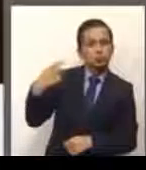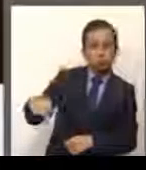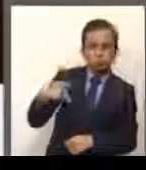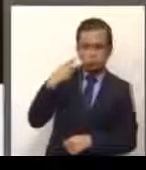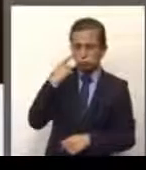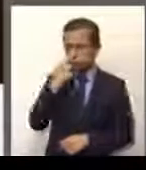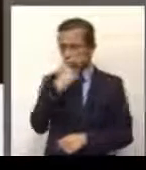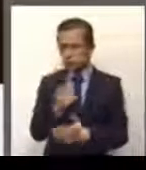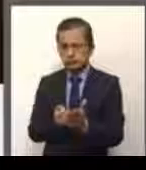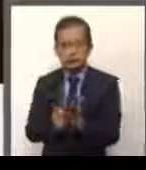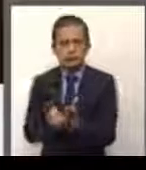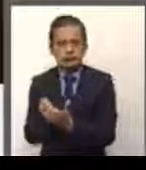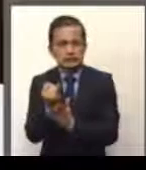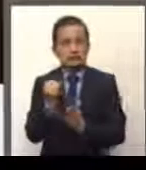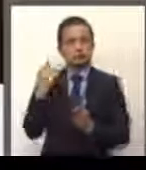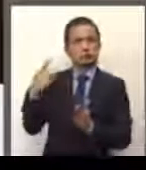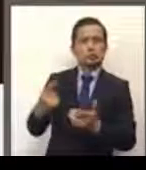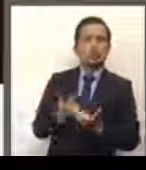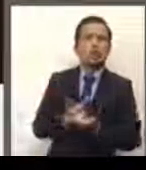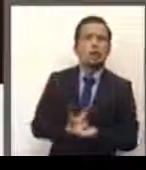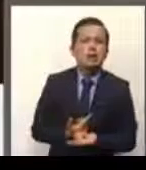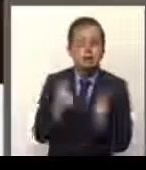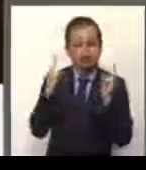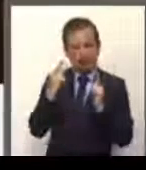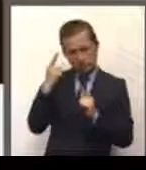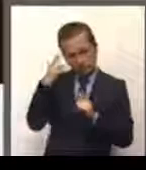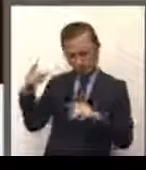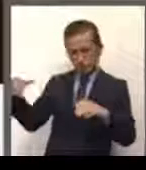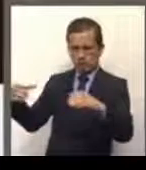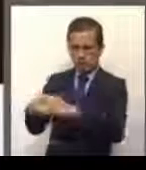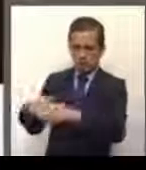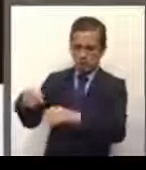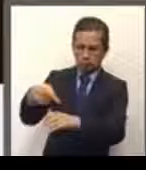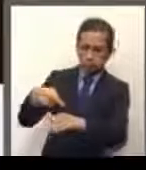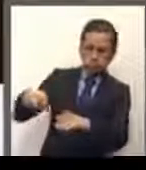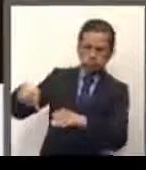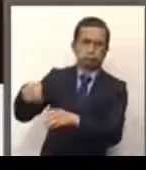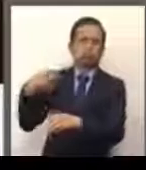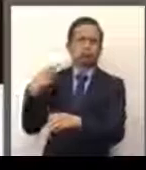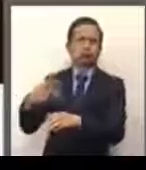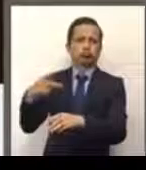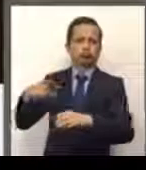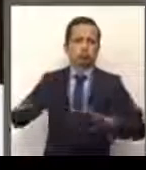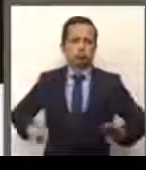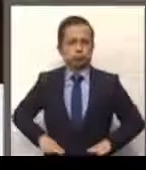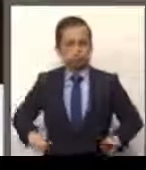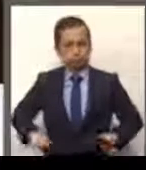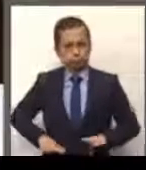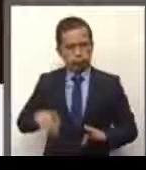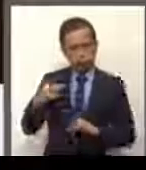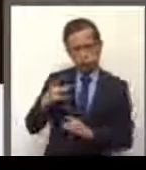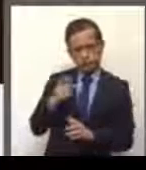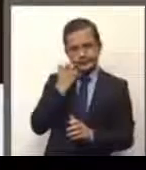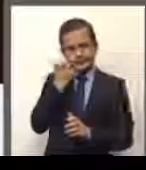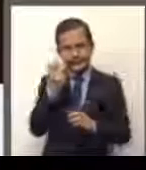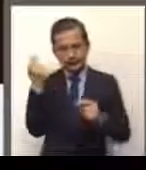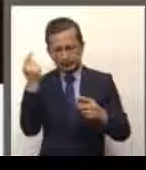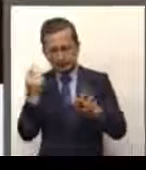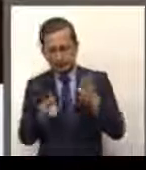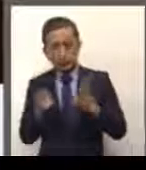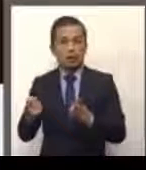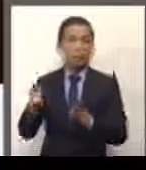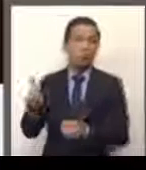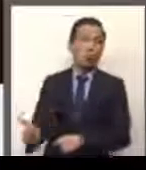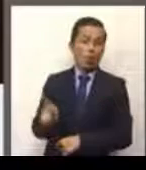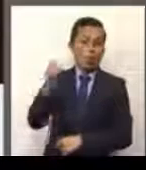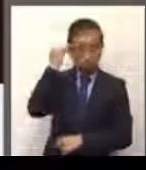y autonomía que mejor expresen las situaciones y aspiraciones de los pueblos indígenas en